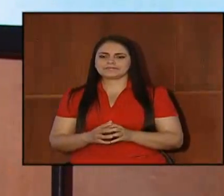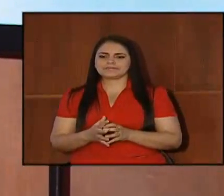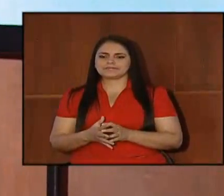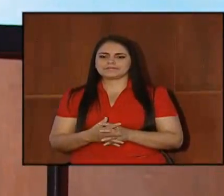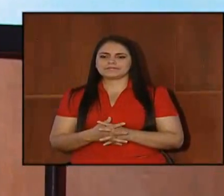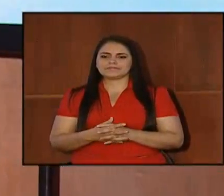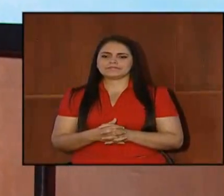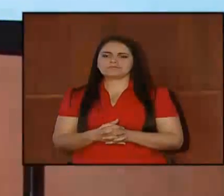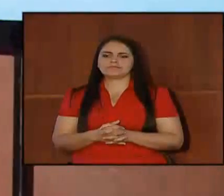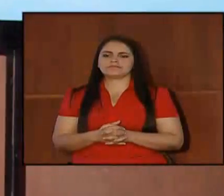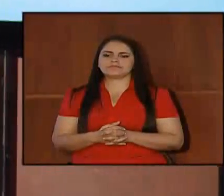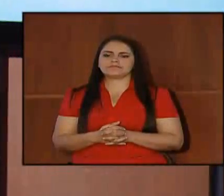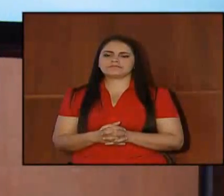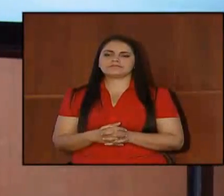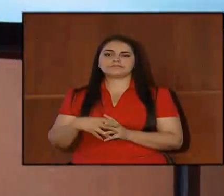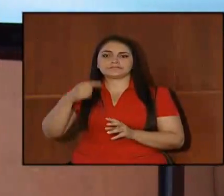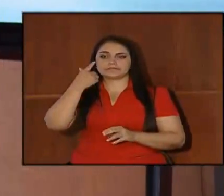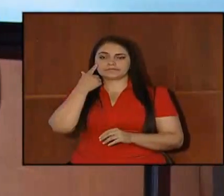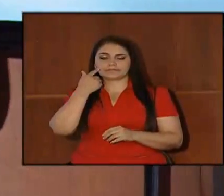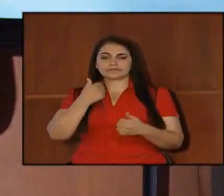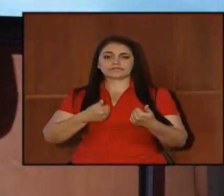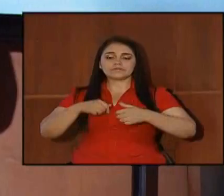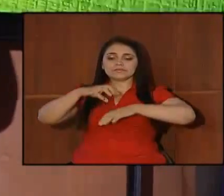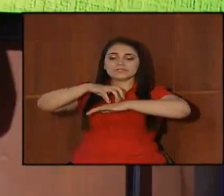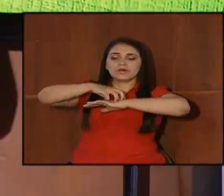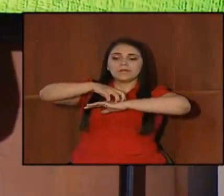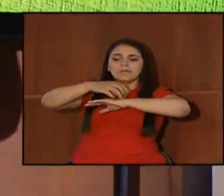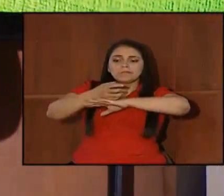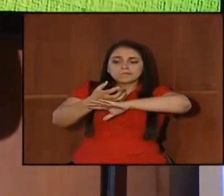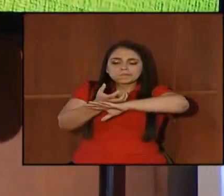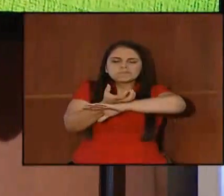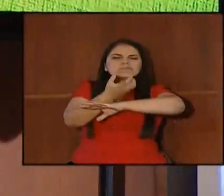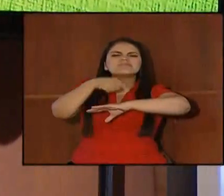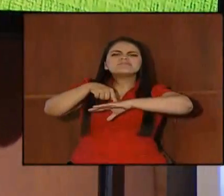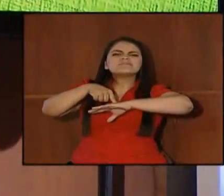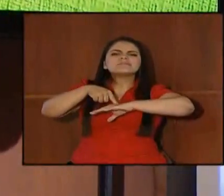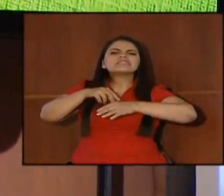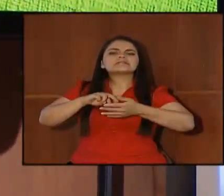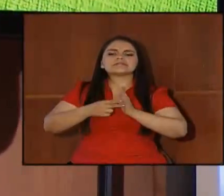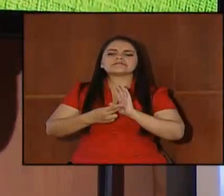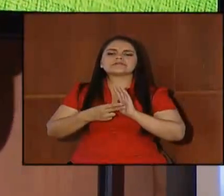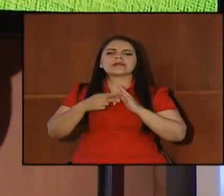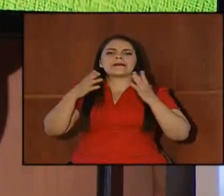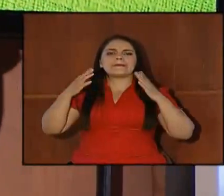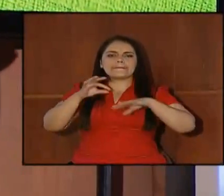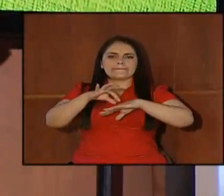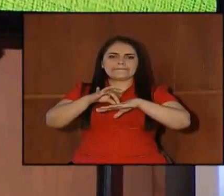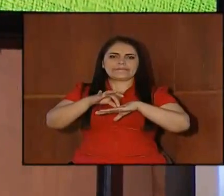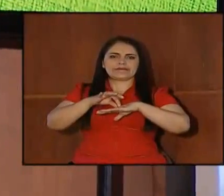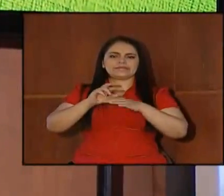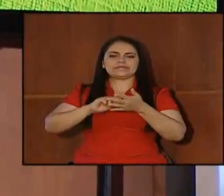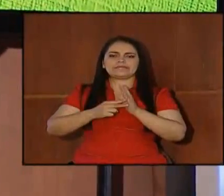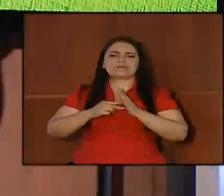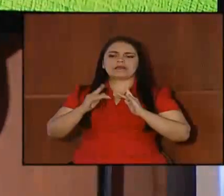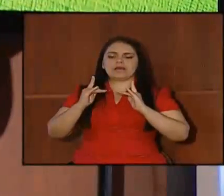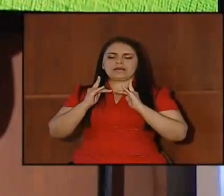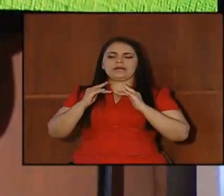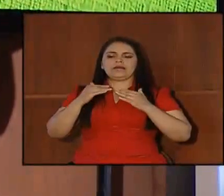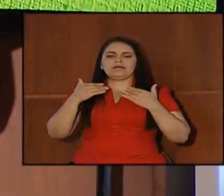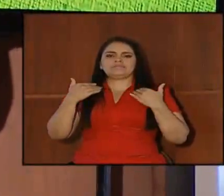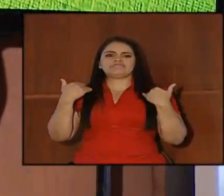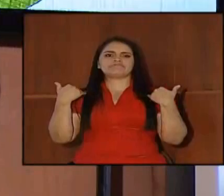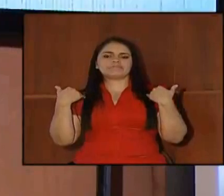Entonces, las úlceras por presión son heridas que se presentan en la piel por estar mucho rato en una misma posición.